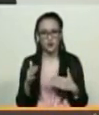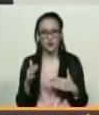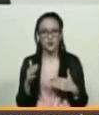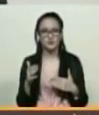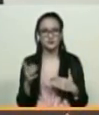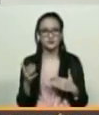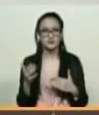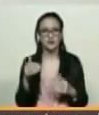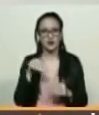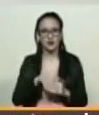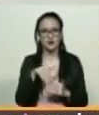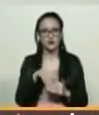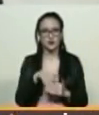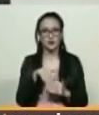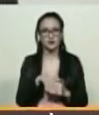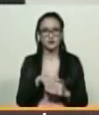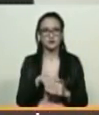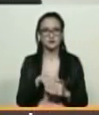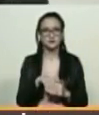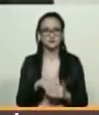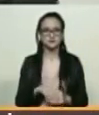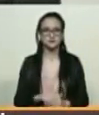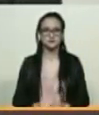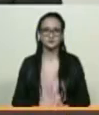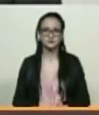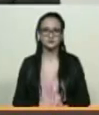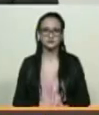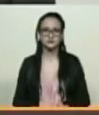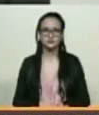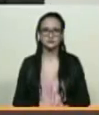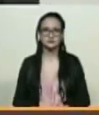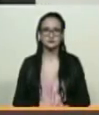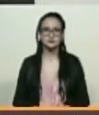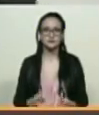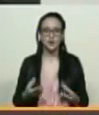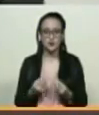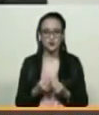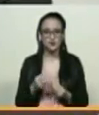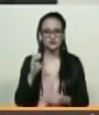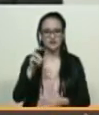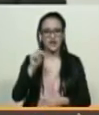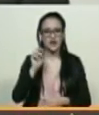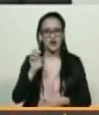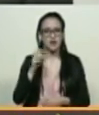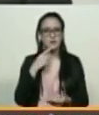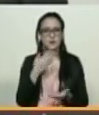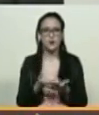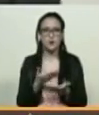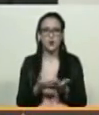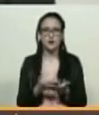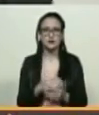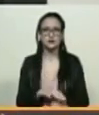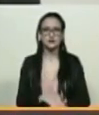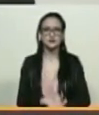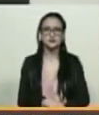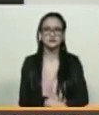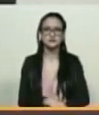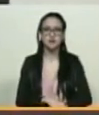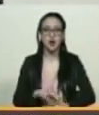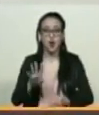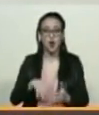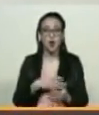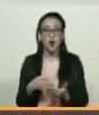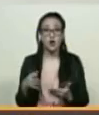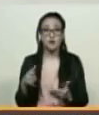evento electoral. También, conjuntamente con el Consejo Nacional Electoral, proponemos que nos presente una propuesta de